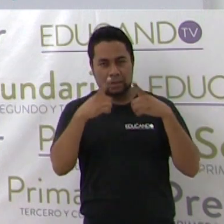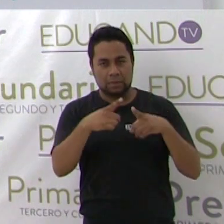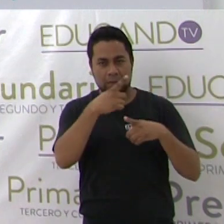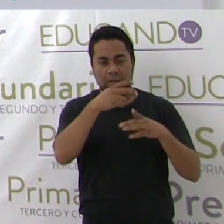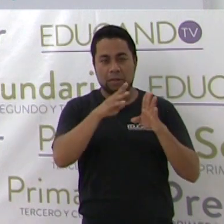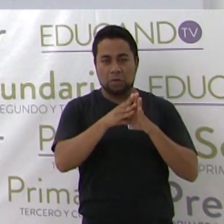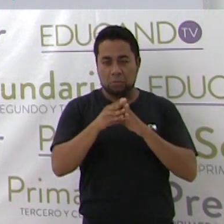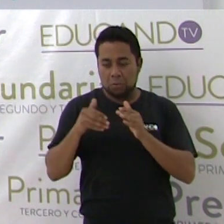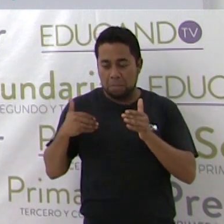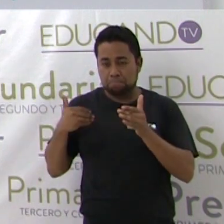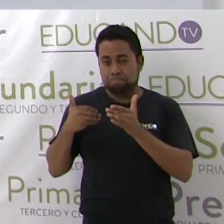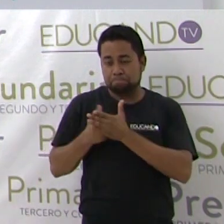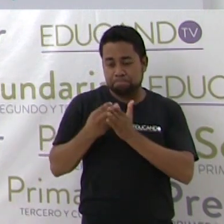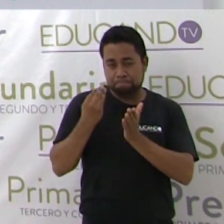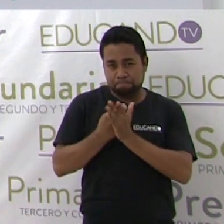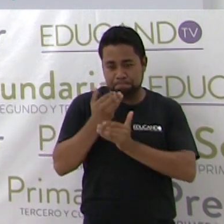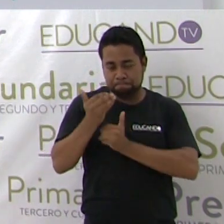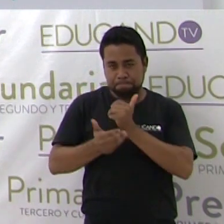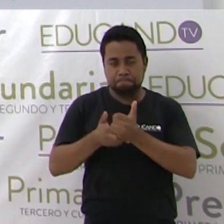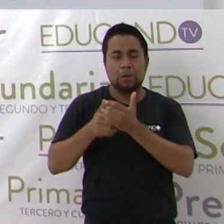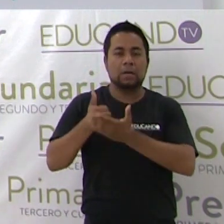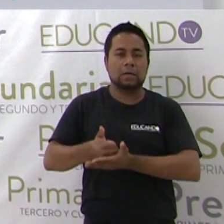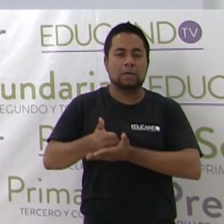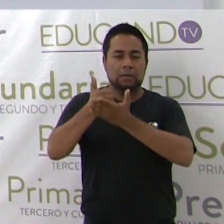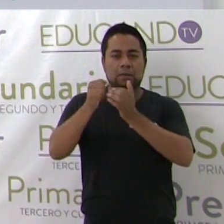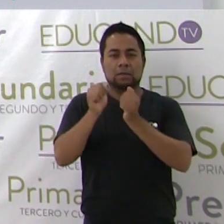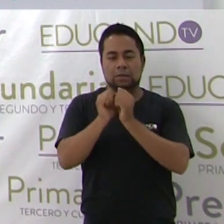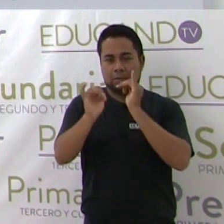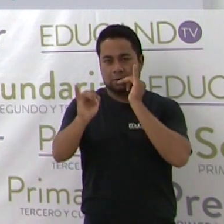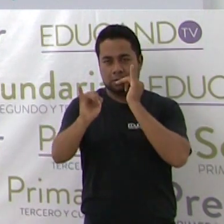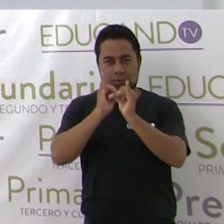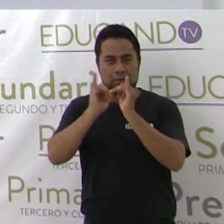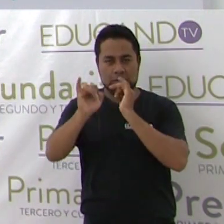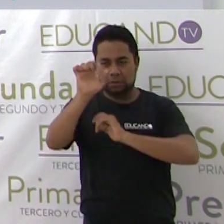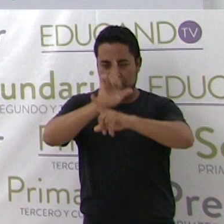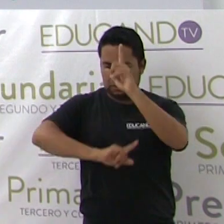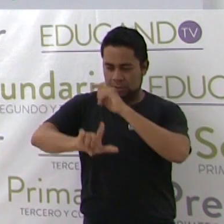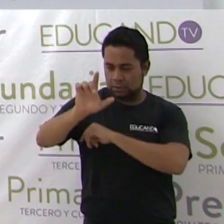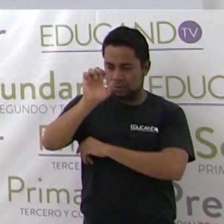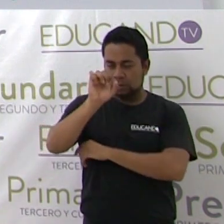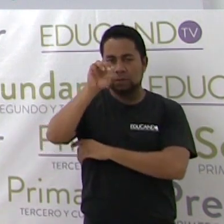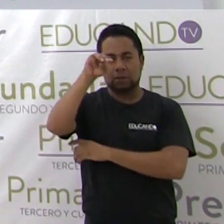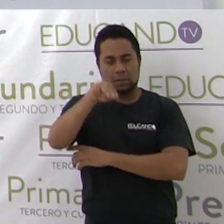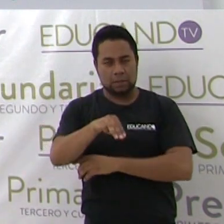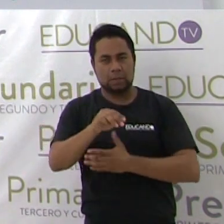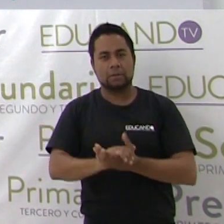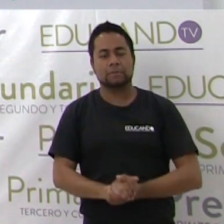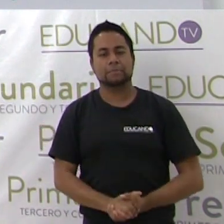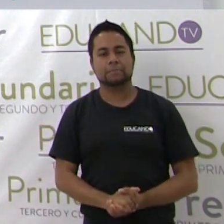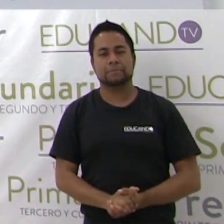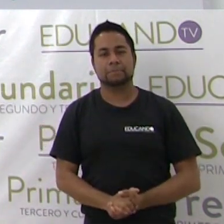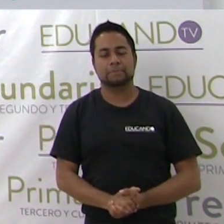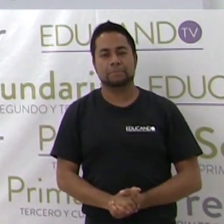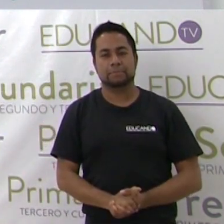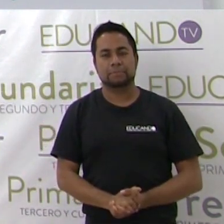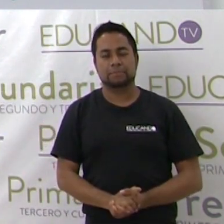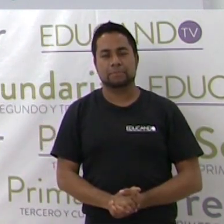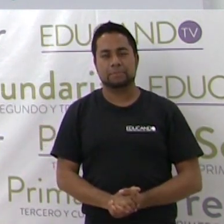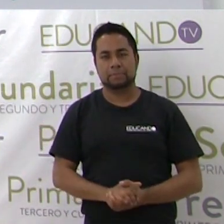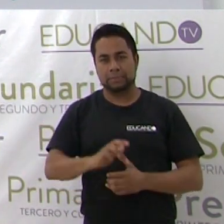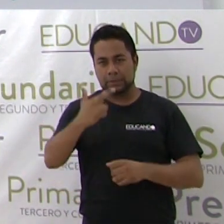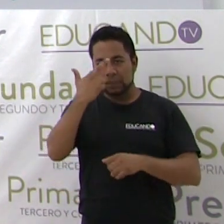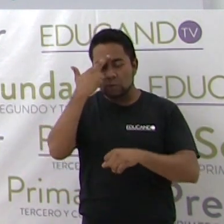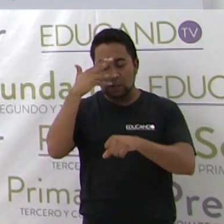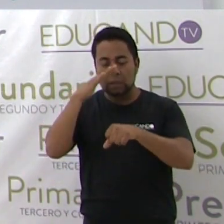a lo largo de toda esta sesión nos estuvo apoyando con la interpretación en lengua de señas mexicana.